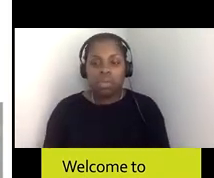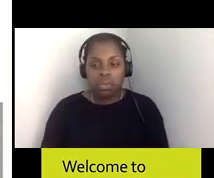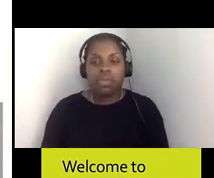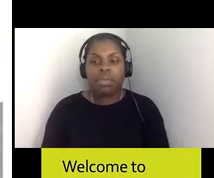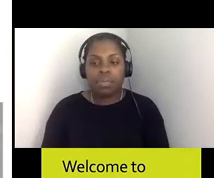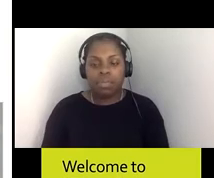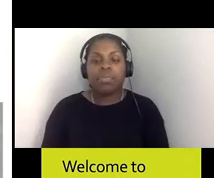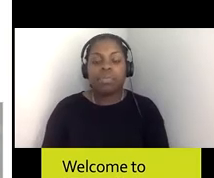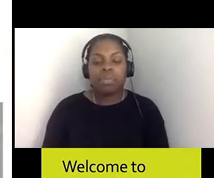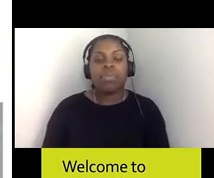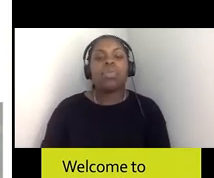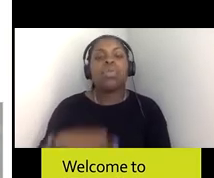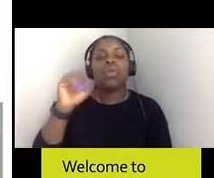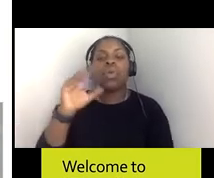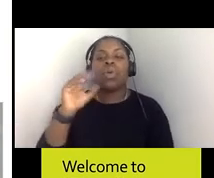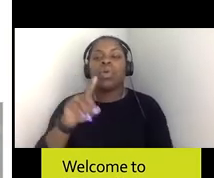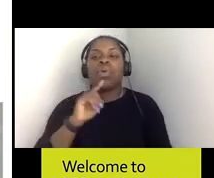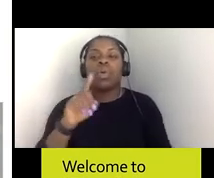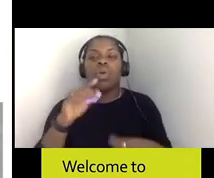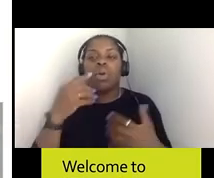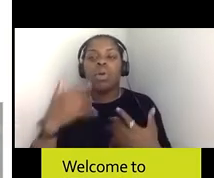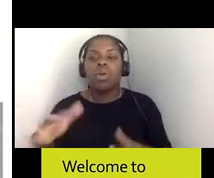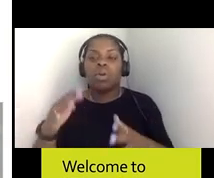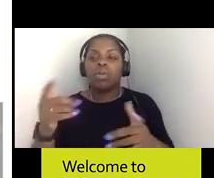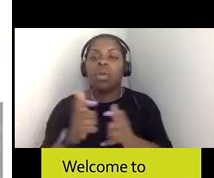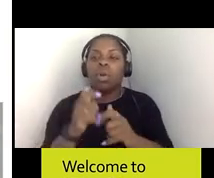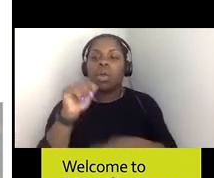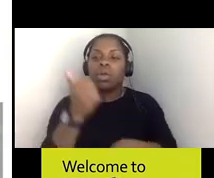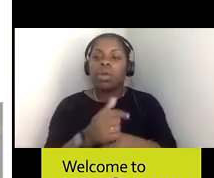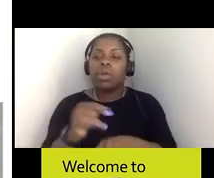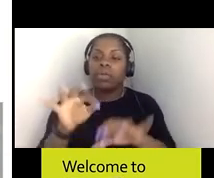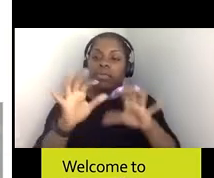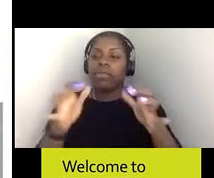ICE, inmigración. También hay